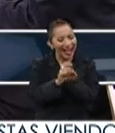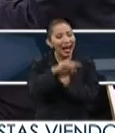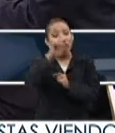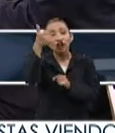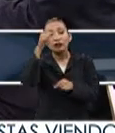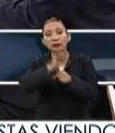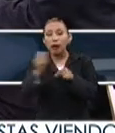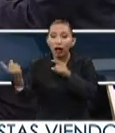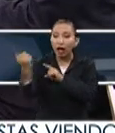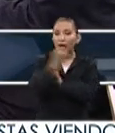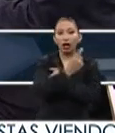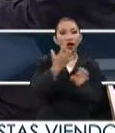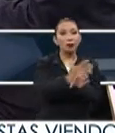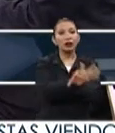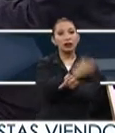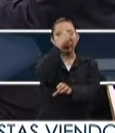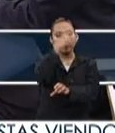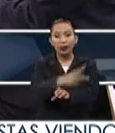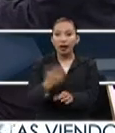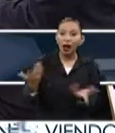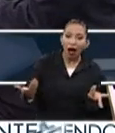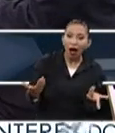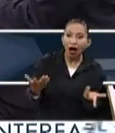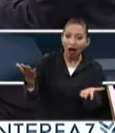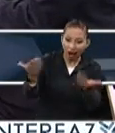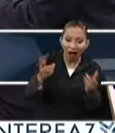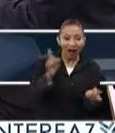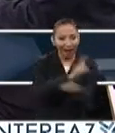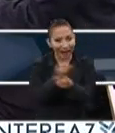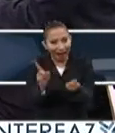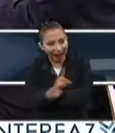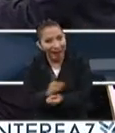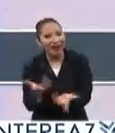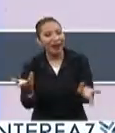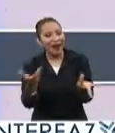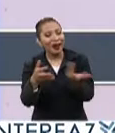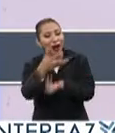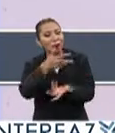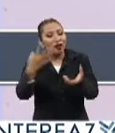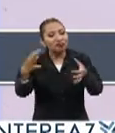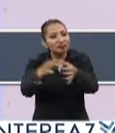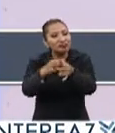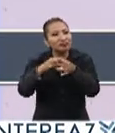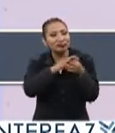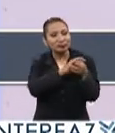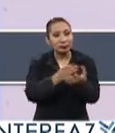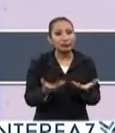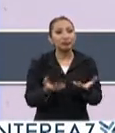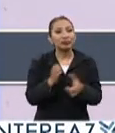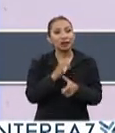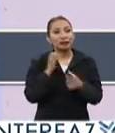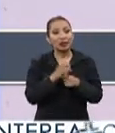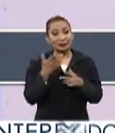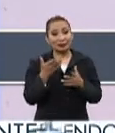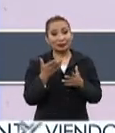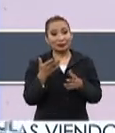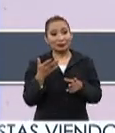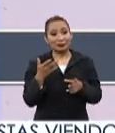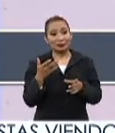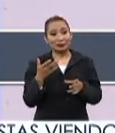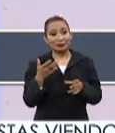y a la otra semana llegaba un compañero mexicano y seguía también como que ese acercamiento como tal. Entonces, en ese